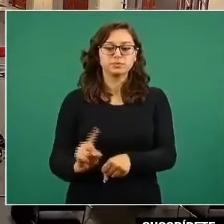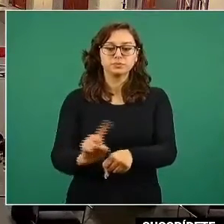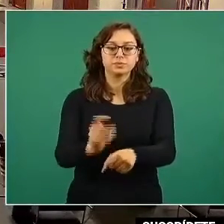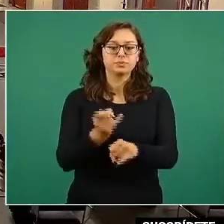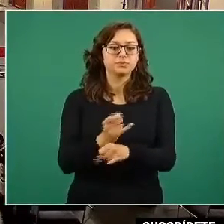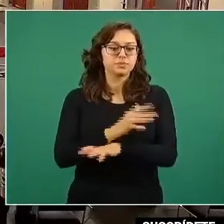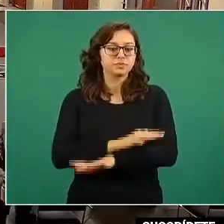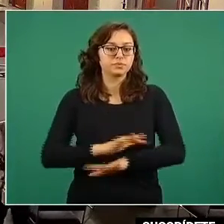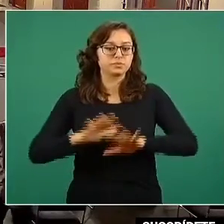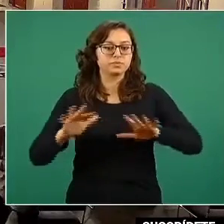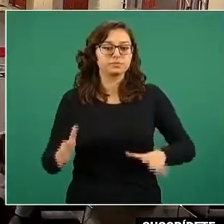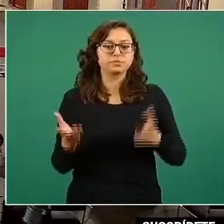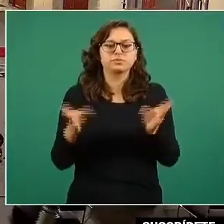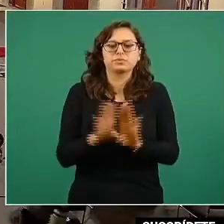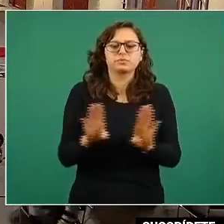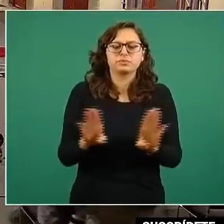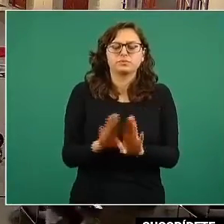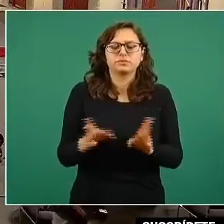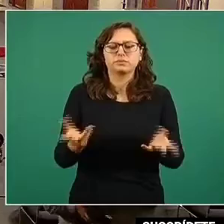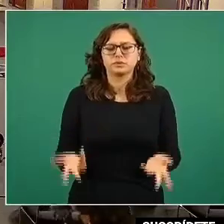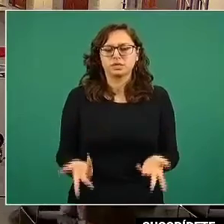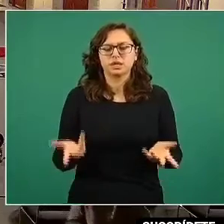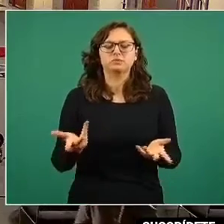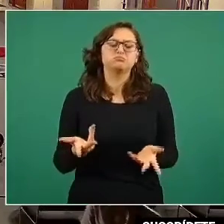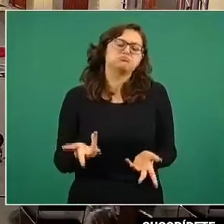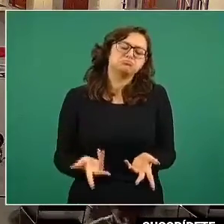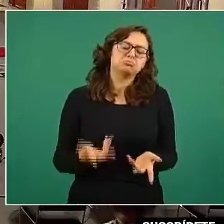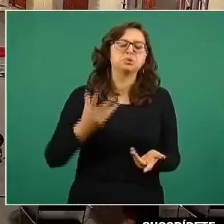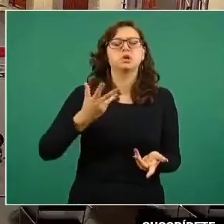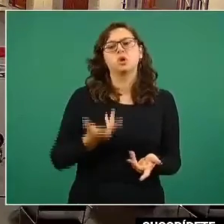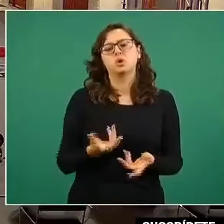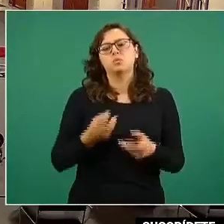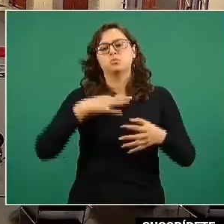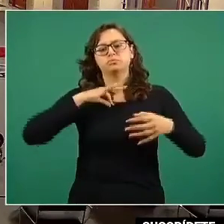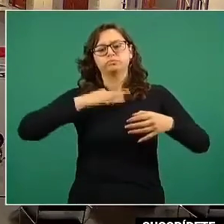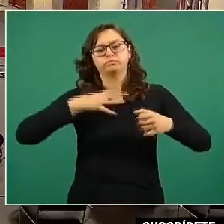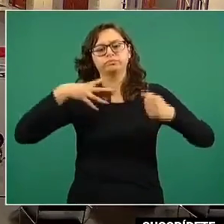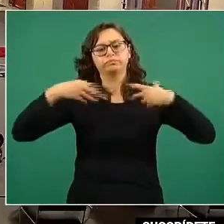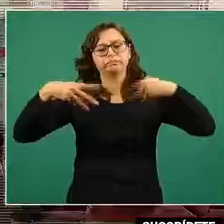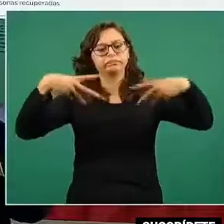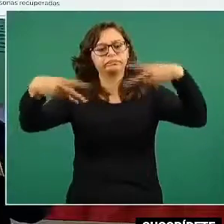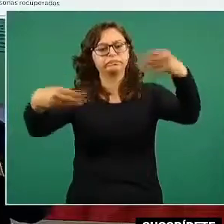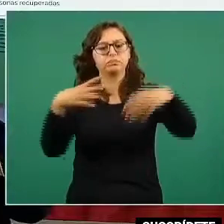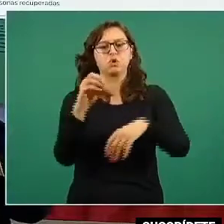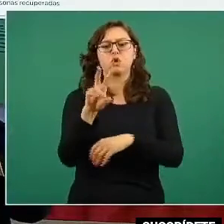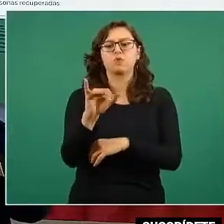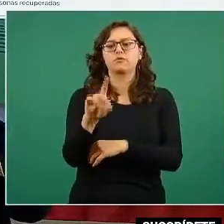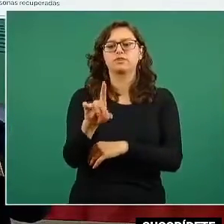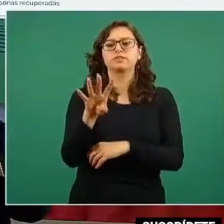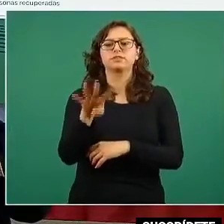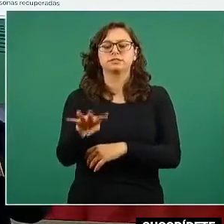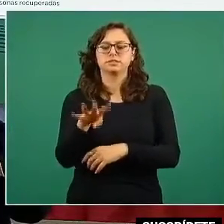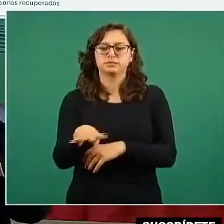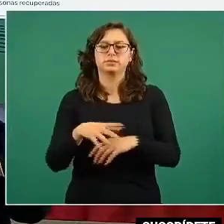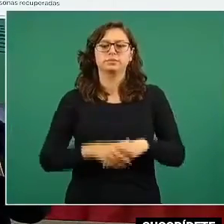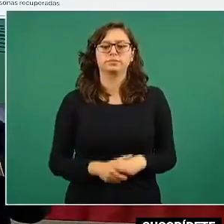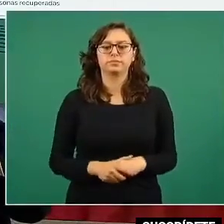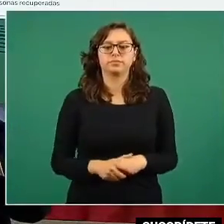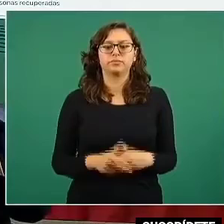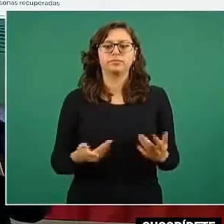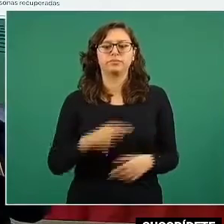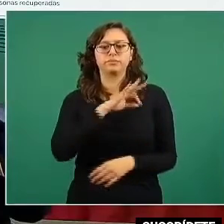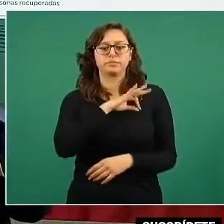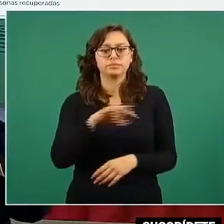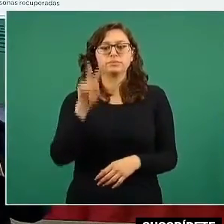la situación y el comportamiento de la epidemia de COVID-19 en México. Abrimos siempre con este